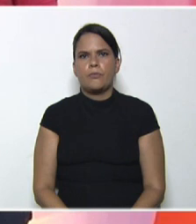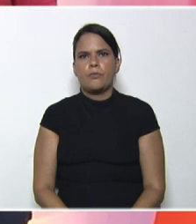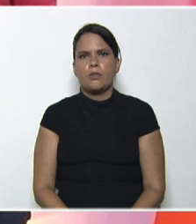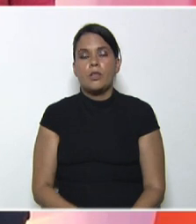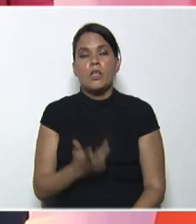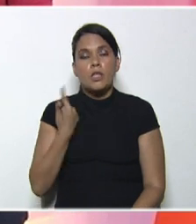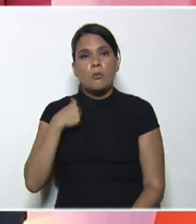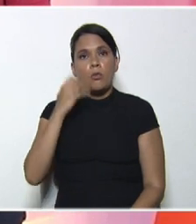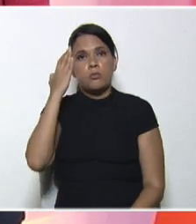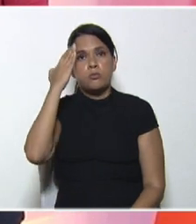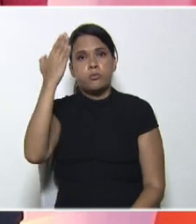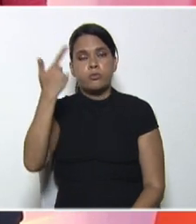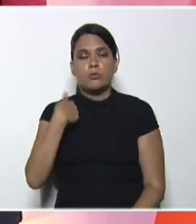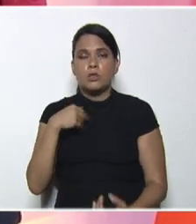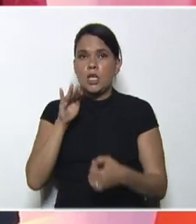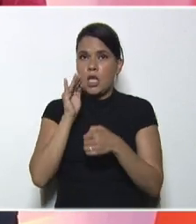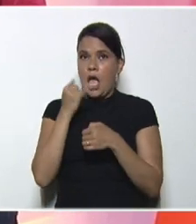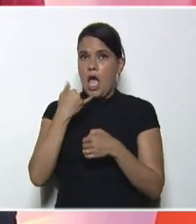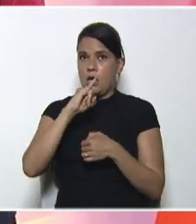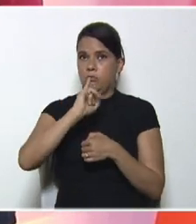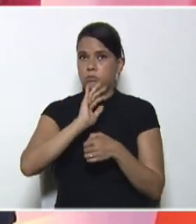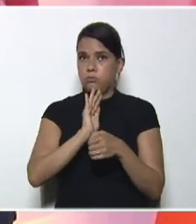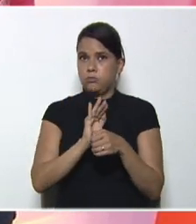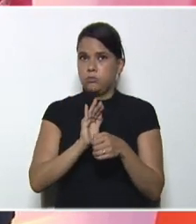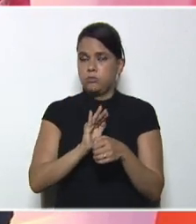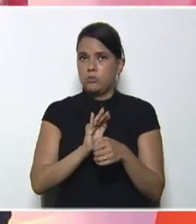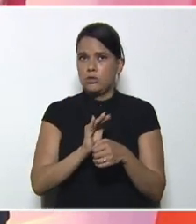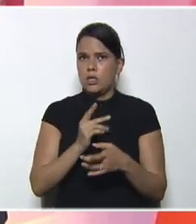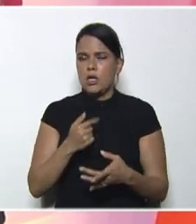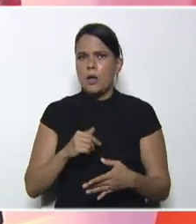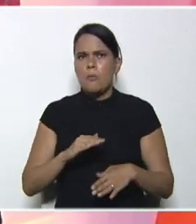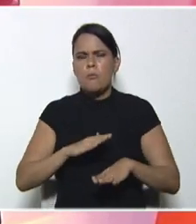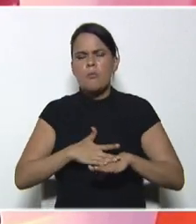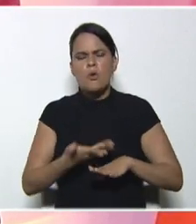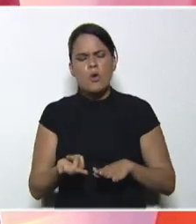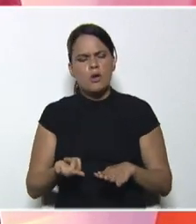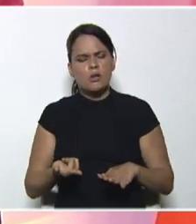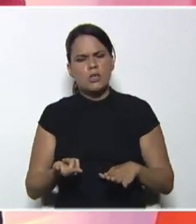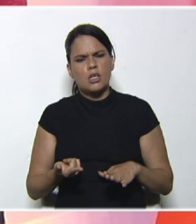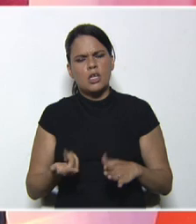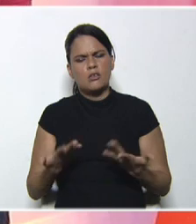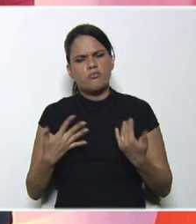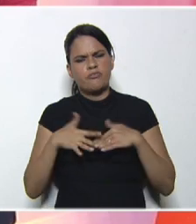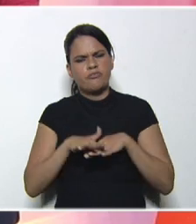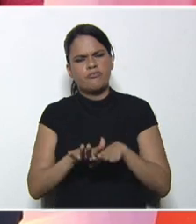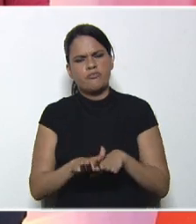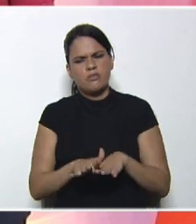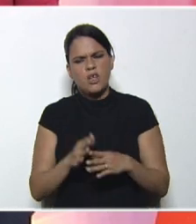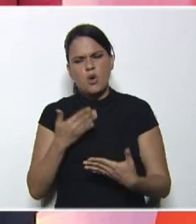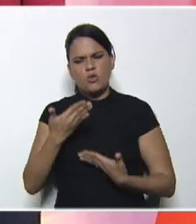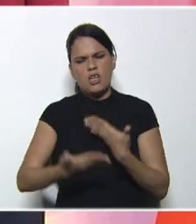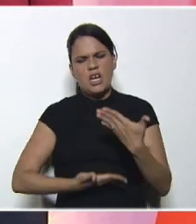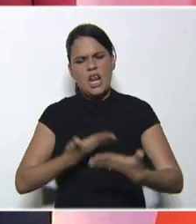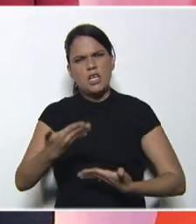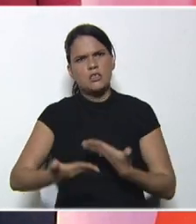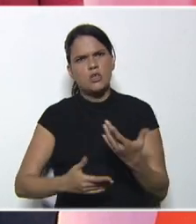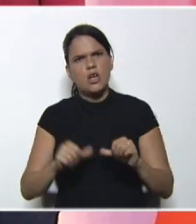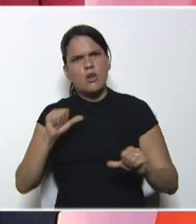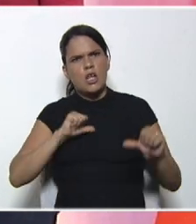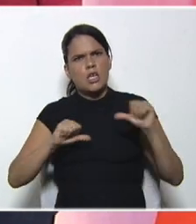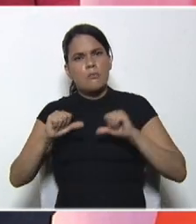Debemos tener en cuenta y preservarla. ¿Por qué relacionarlo con la química? Porque existen varias